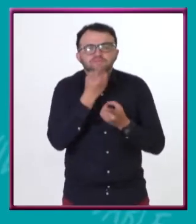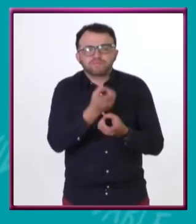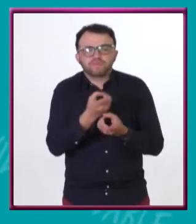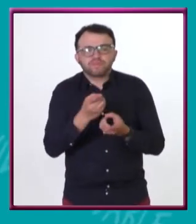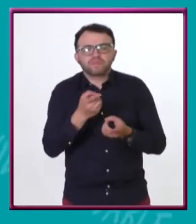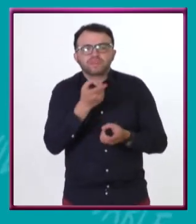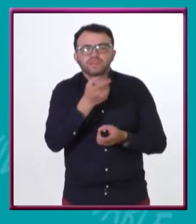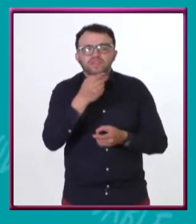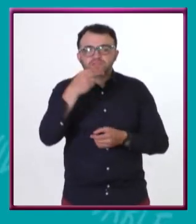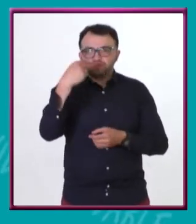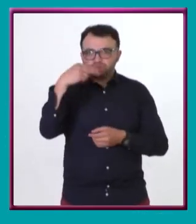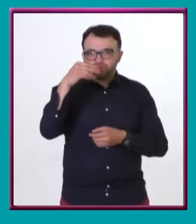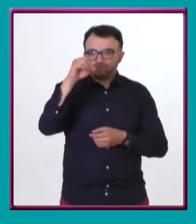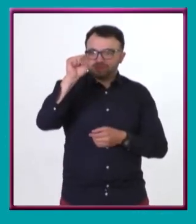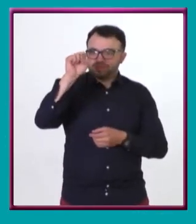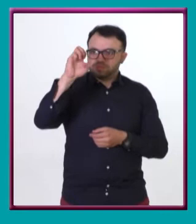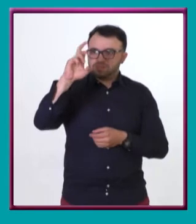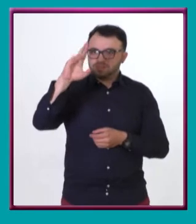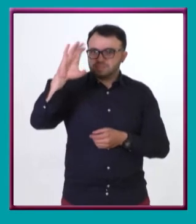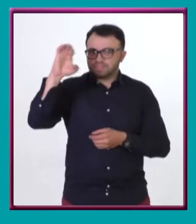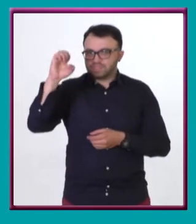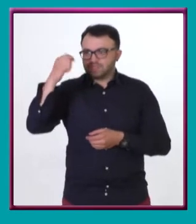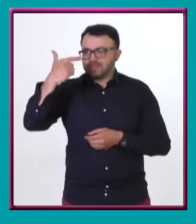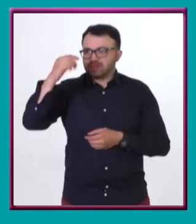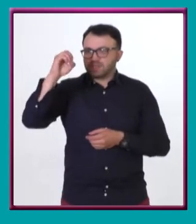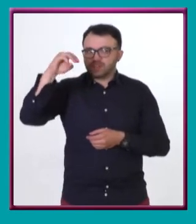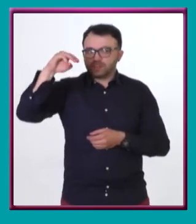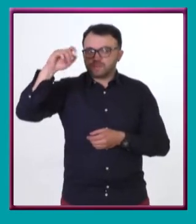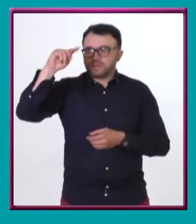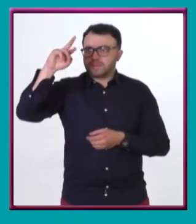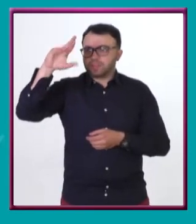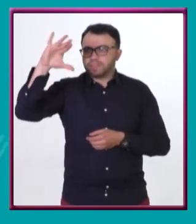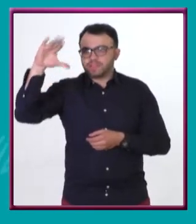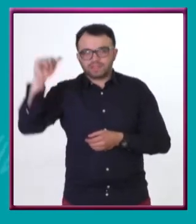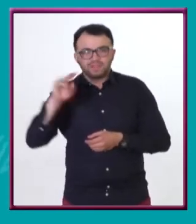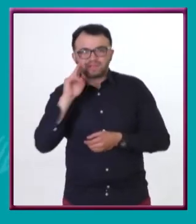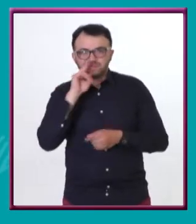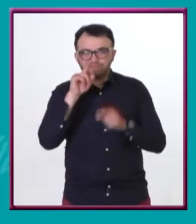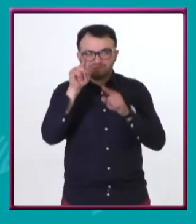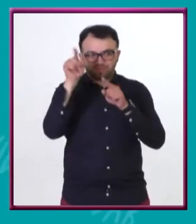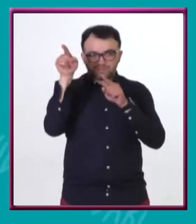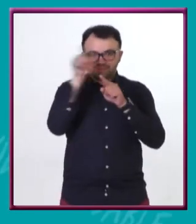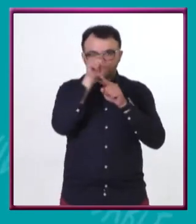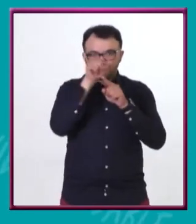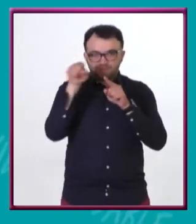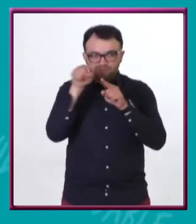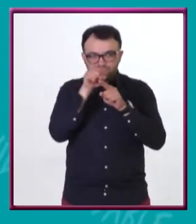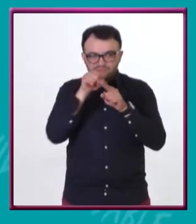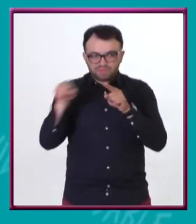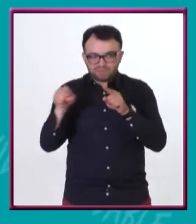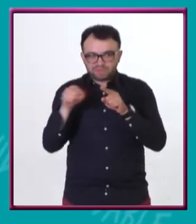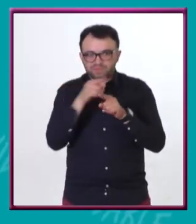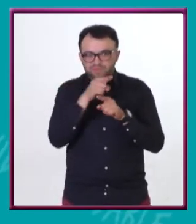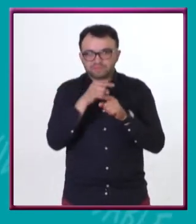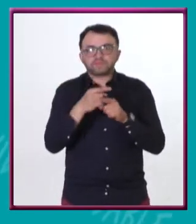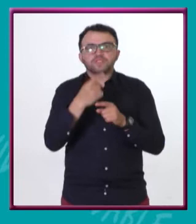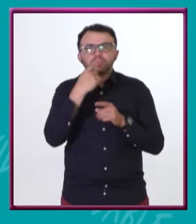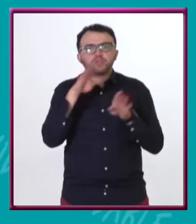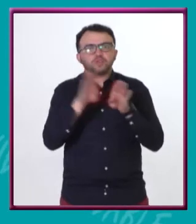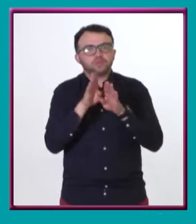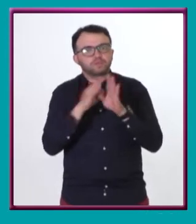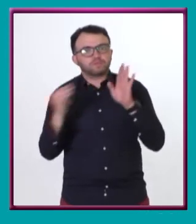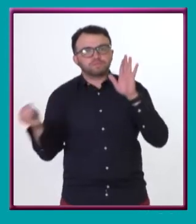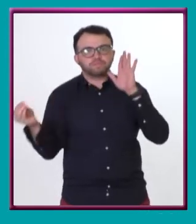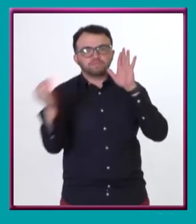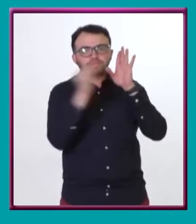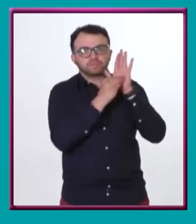serie geométrica y la escriben de manera compacta así. La letra griega sigma mayúscula representa la